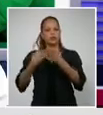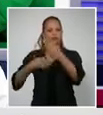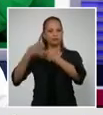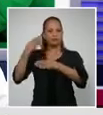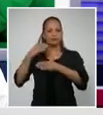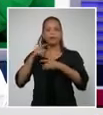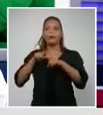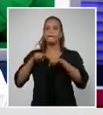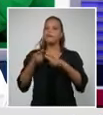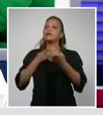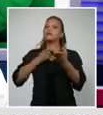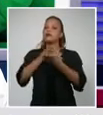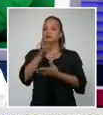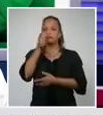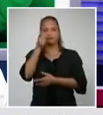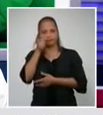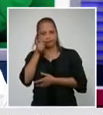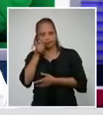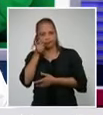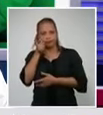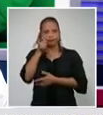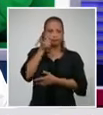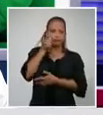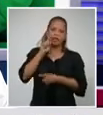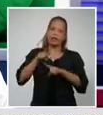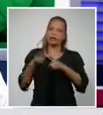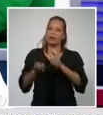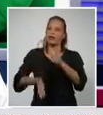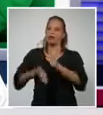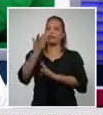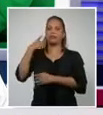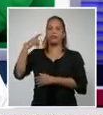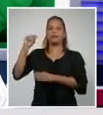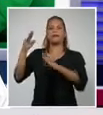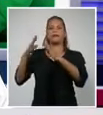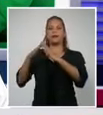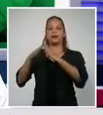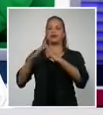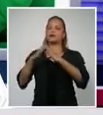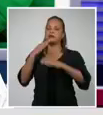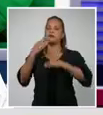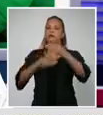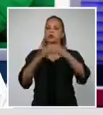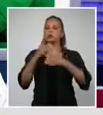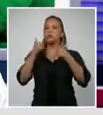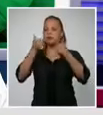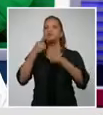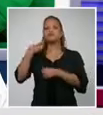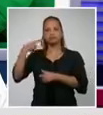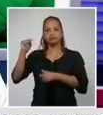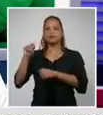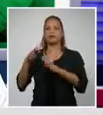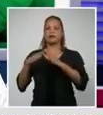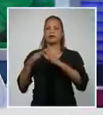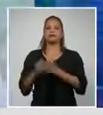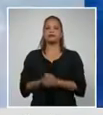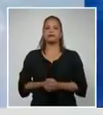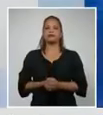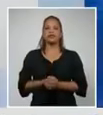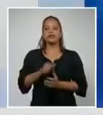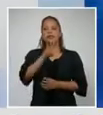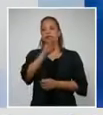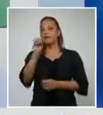da seguimiento hasta que esté de alta en su evolución. De 20 a 39